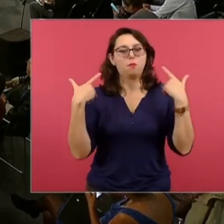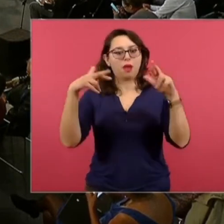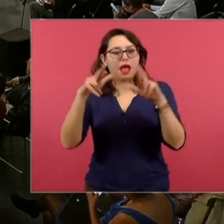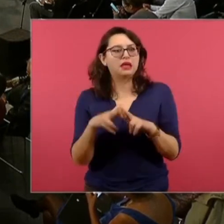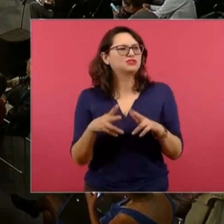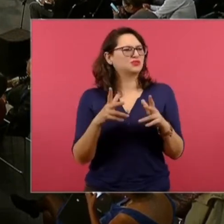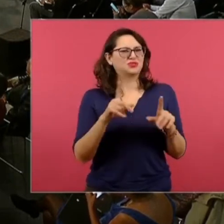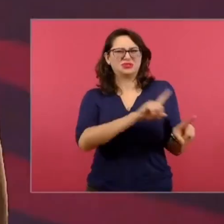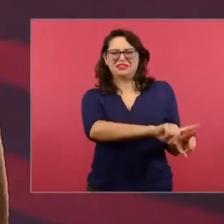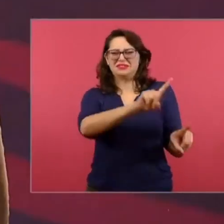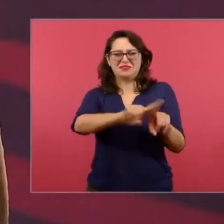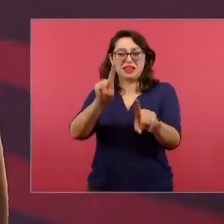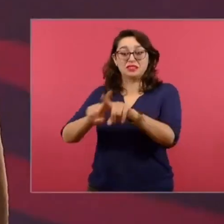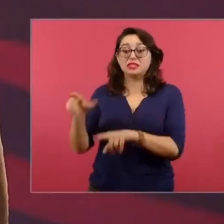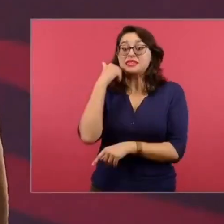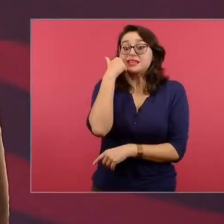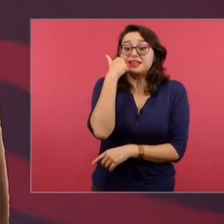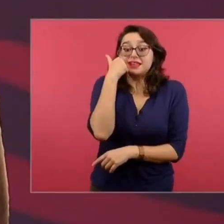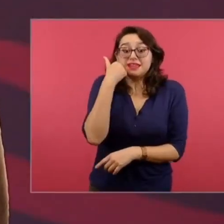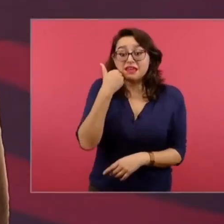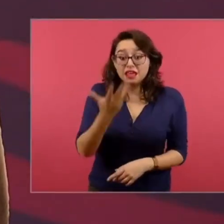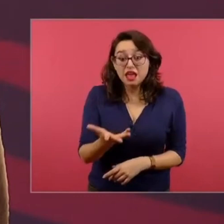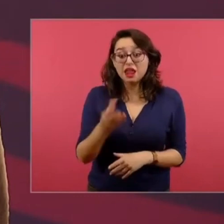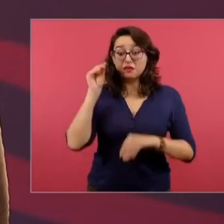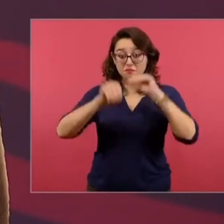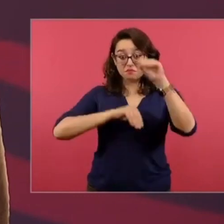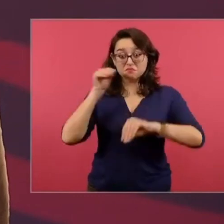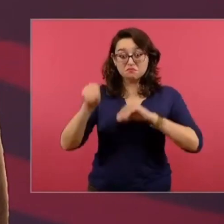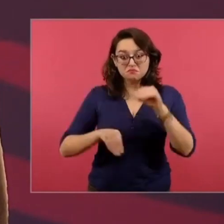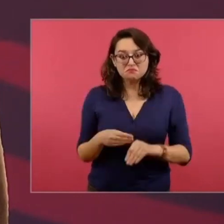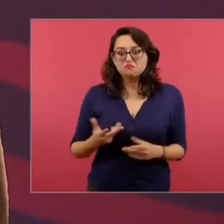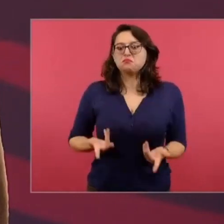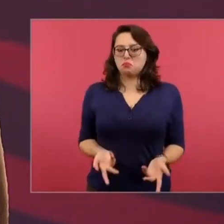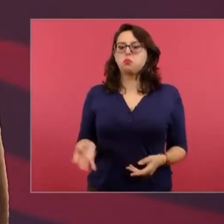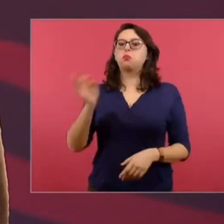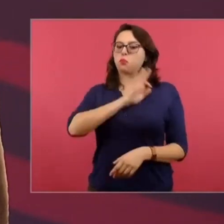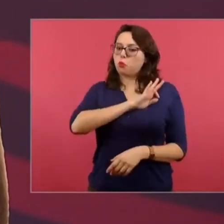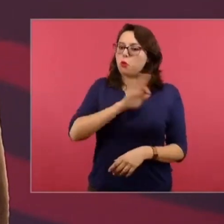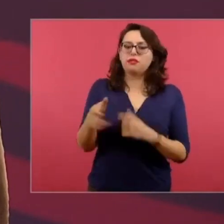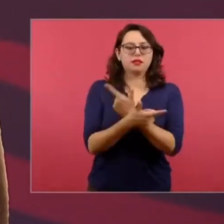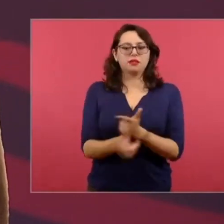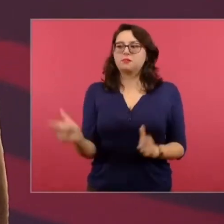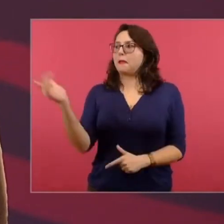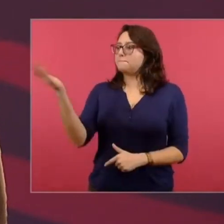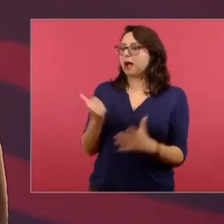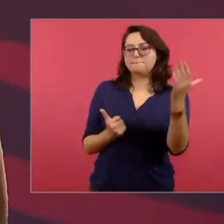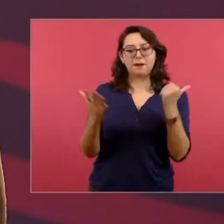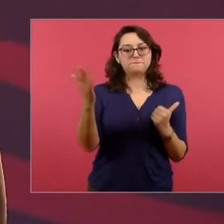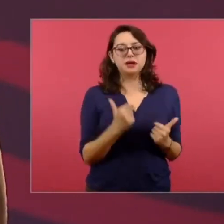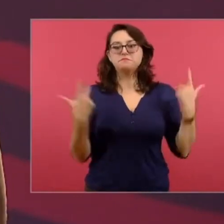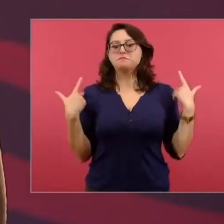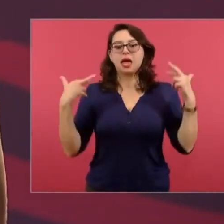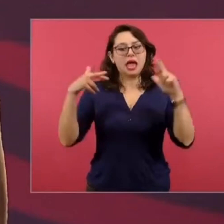que tuviera el corazón noble, el que quisiera ver esos libros de texto como una herramienta que dignificara el trabajo del magisterio se